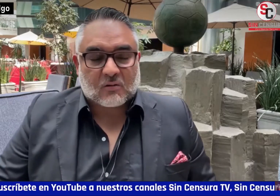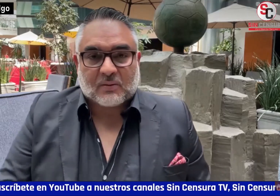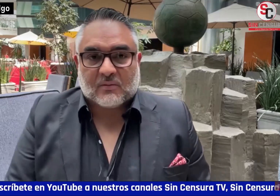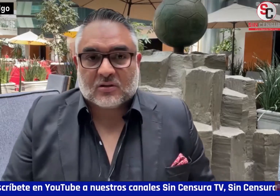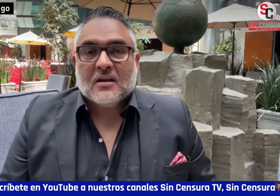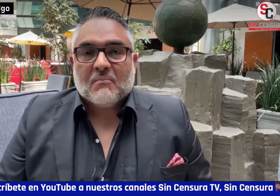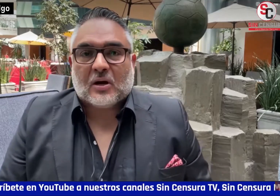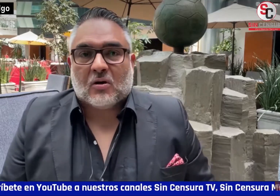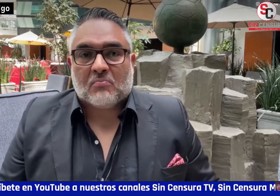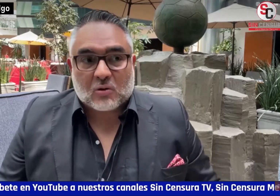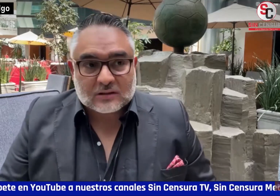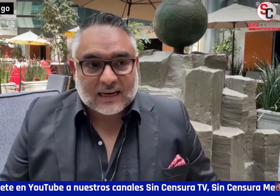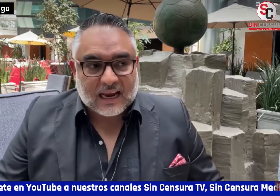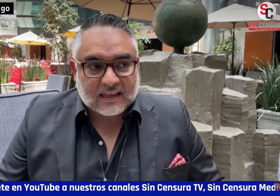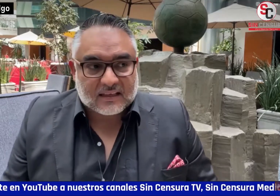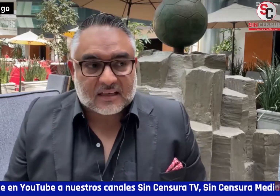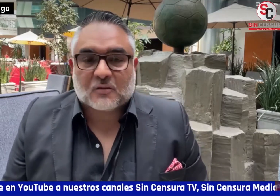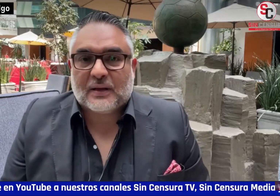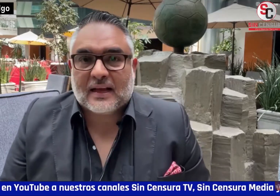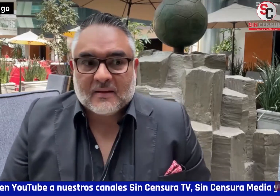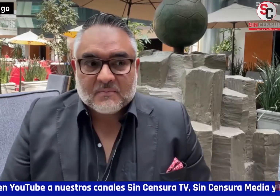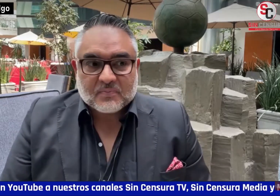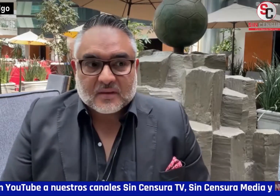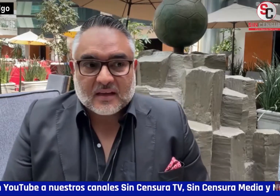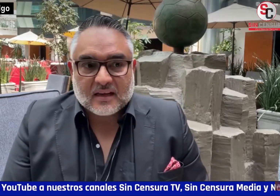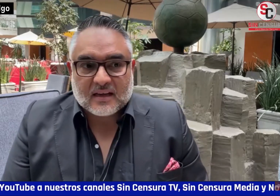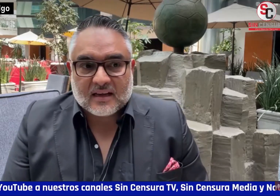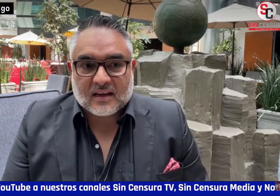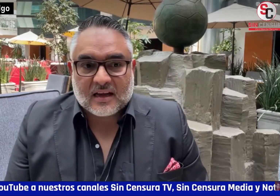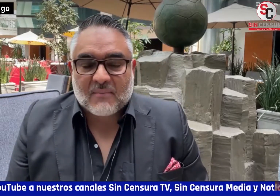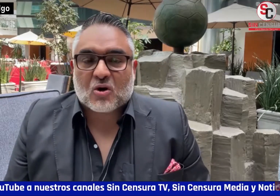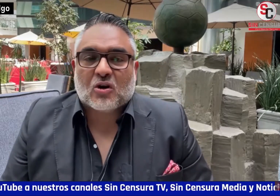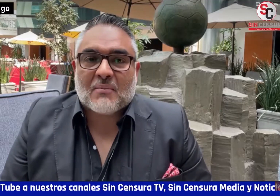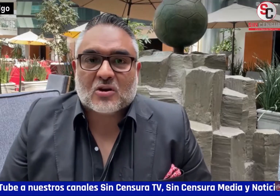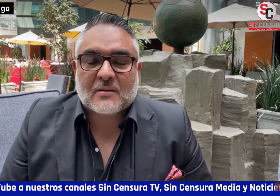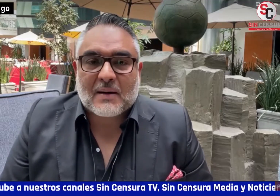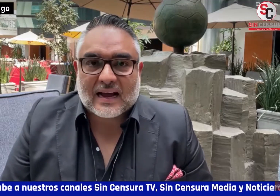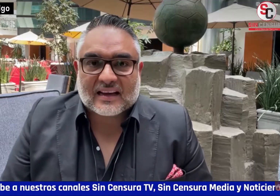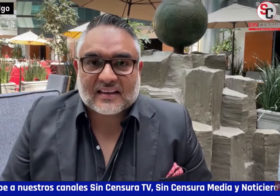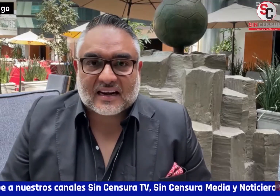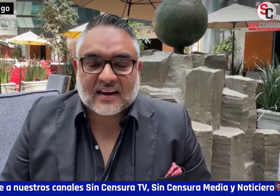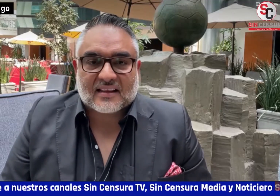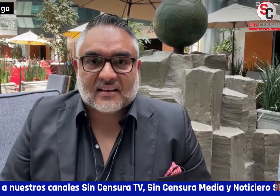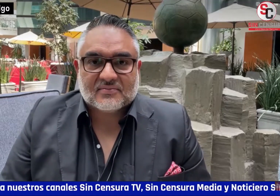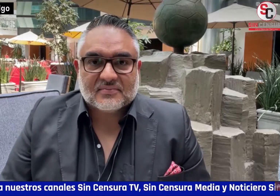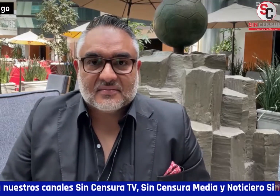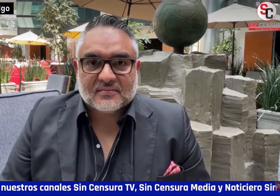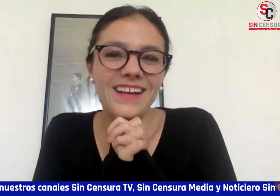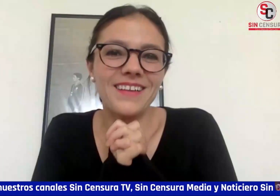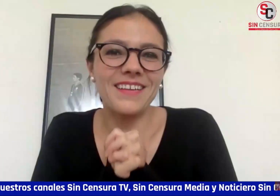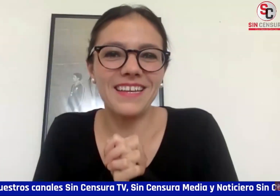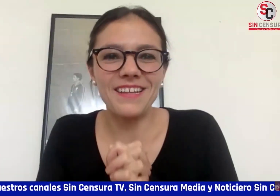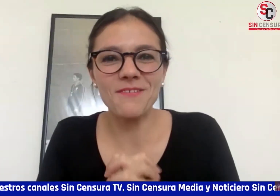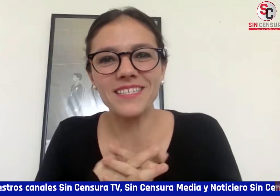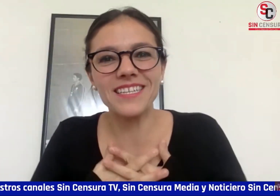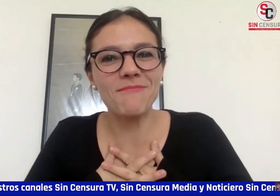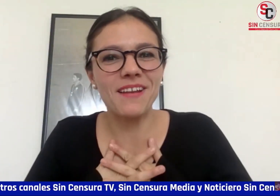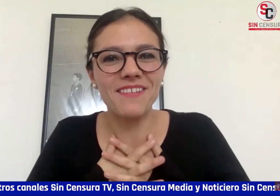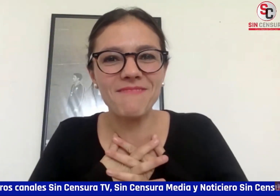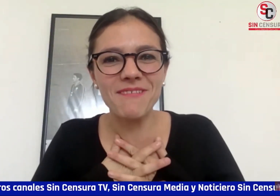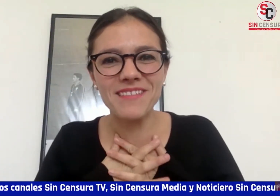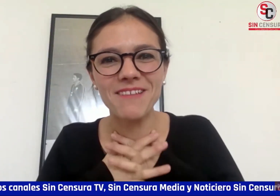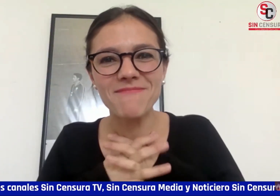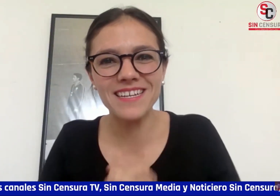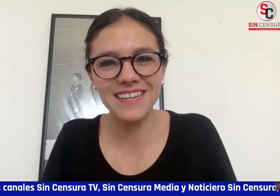que lo interrumpimos, pero me gusta que la gente se despida. Amor con amor se paga, querida Renata. Ay, querido